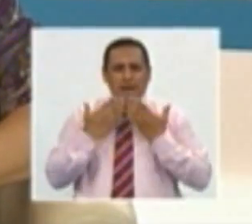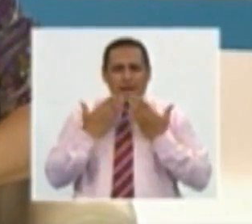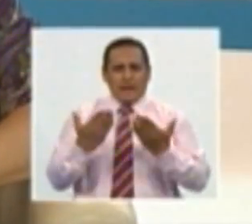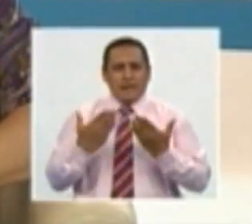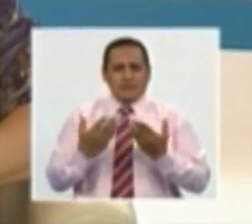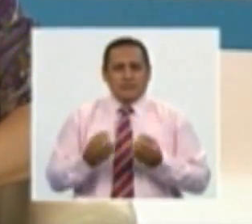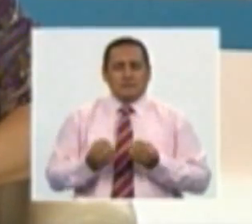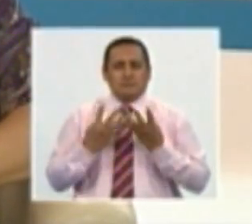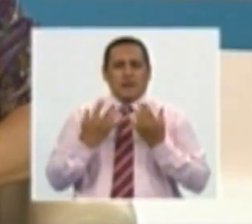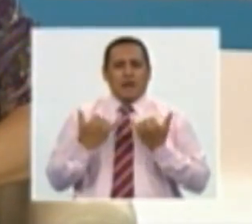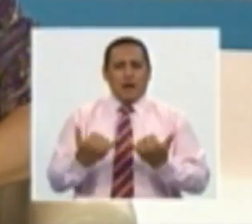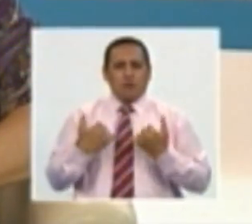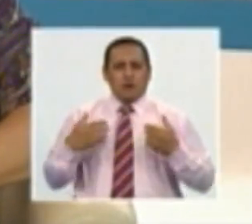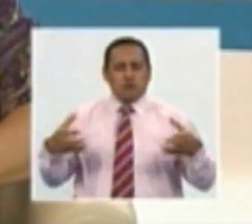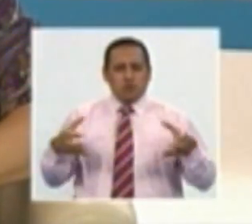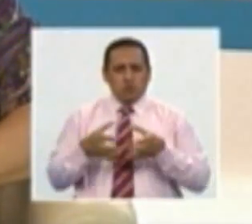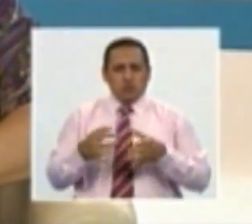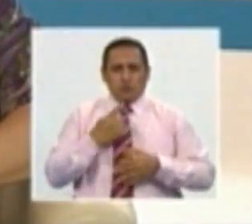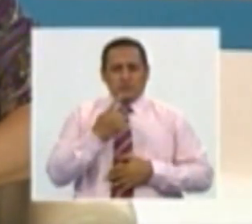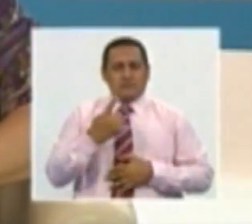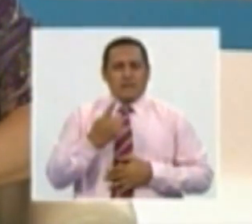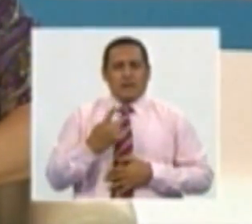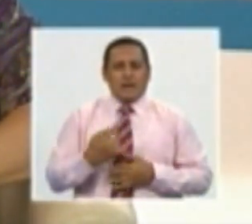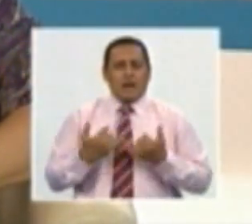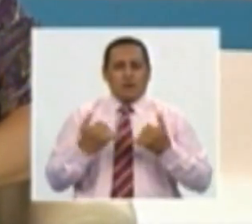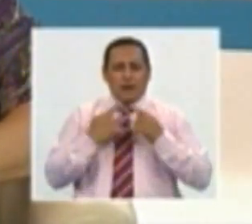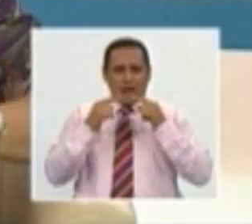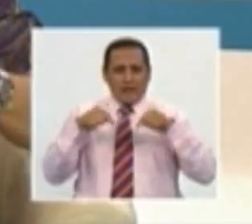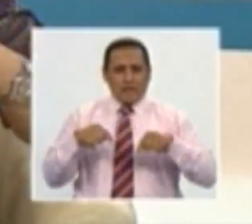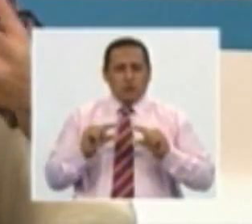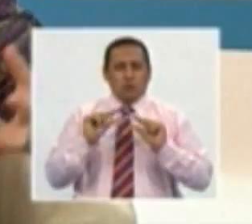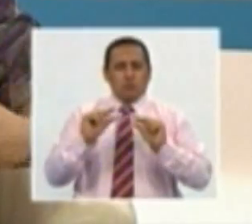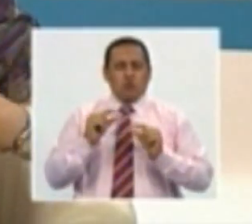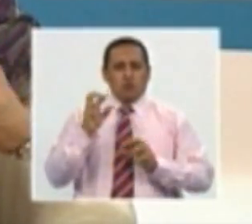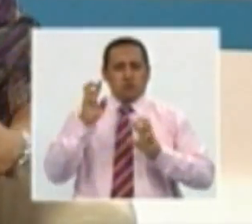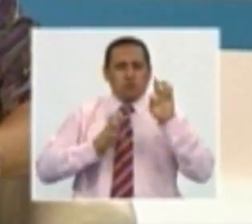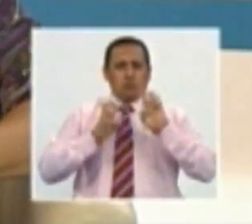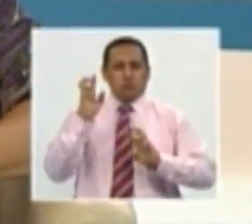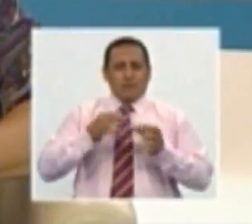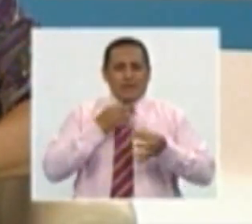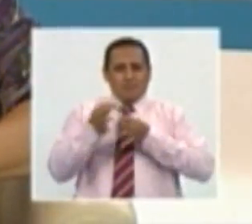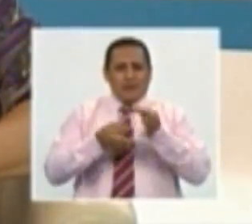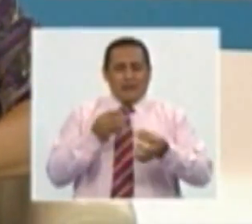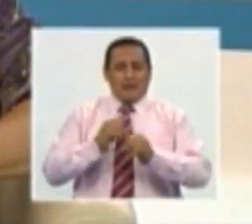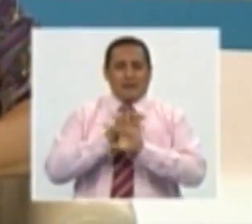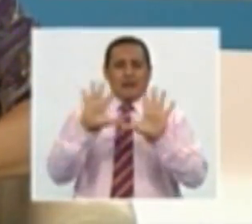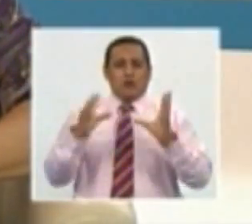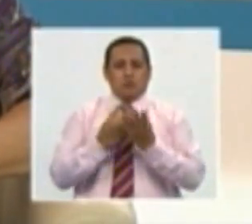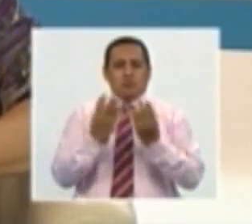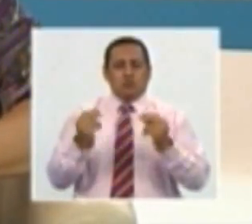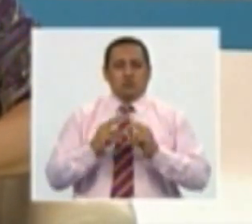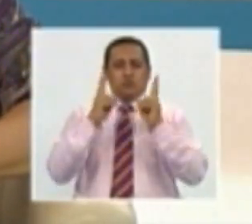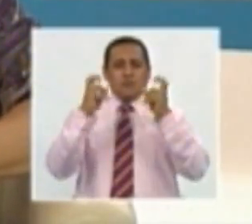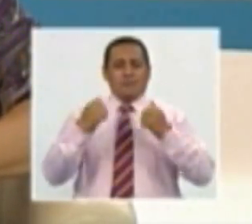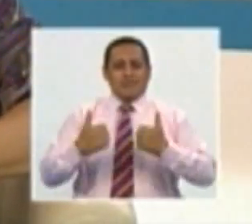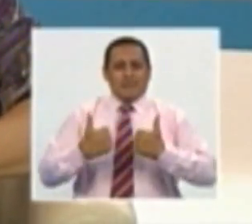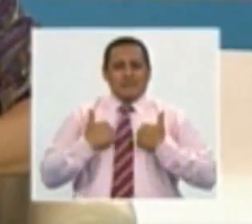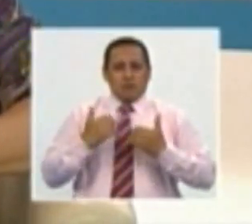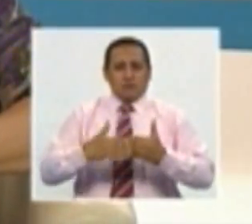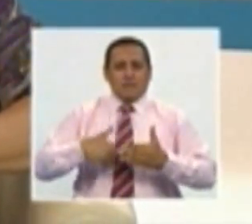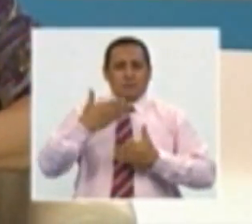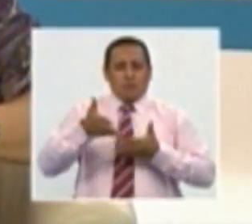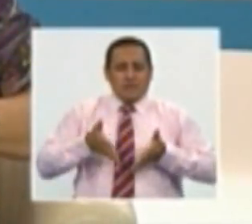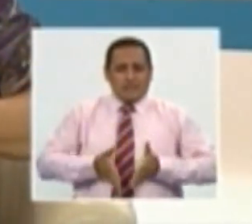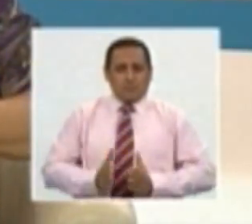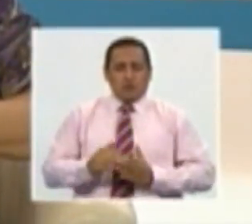gracias por haber estado con nosotros. Aquí un poco despejando las dudas respecto de estos temas del descanso pre